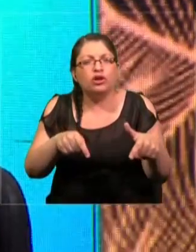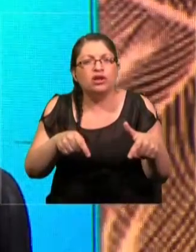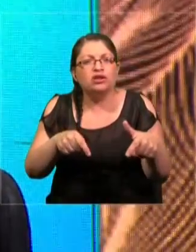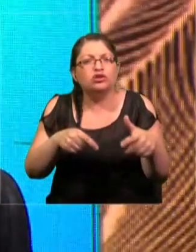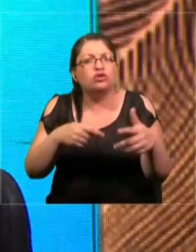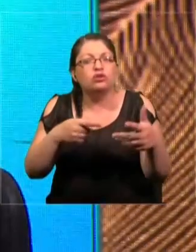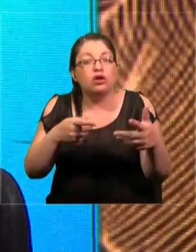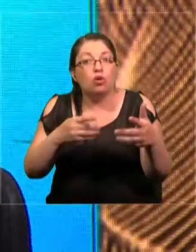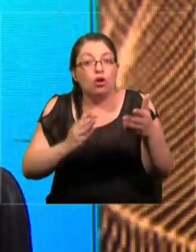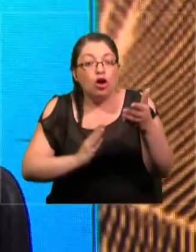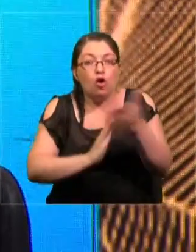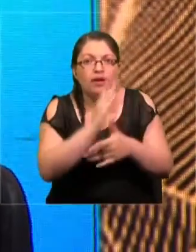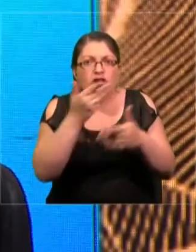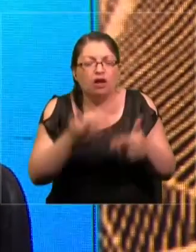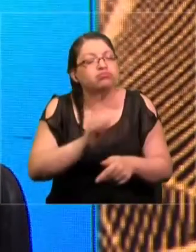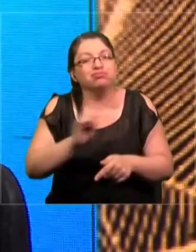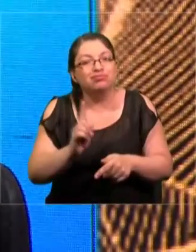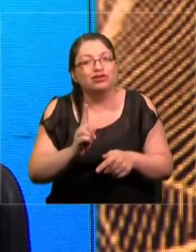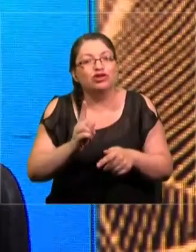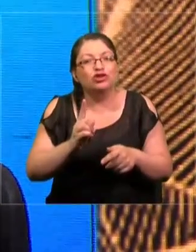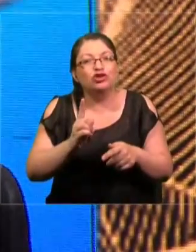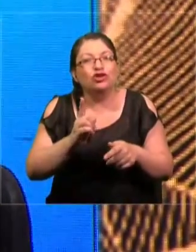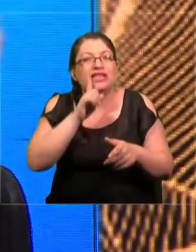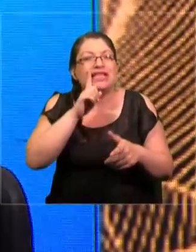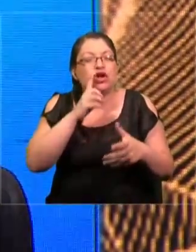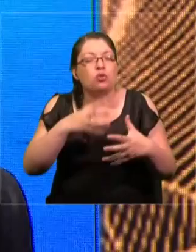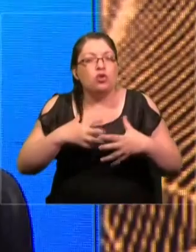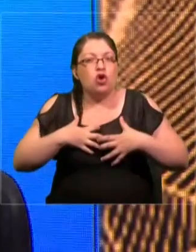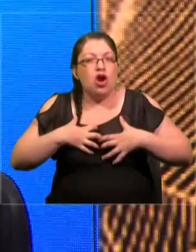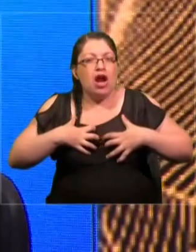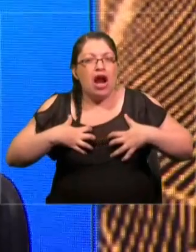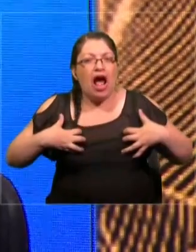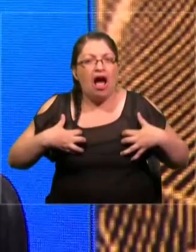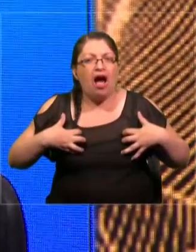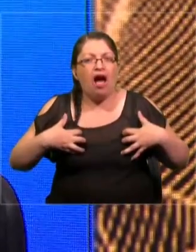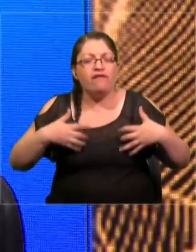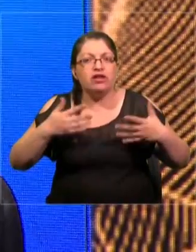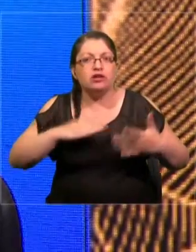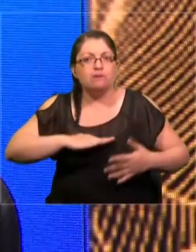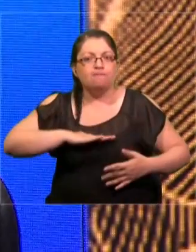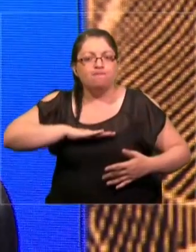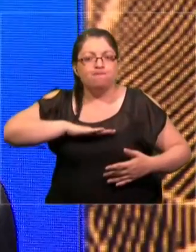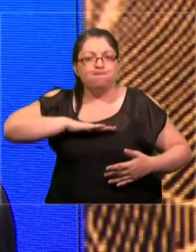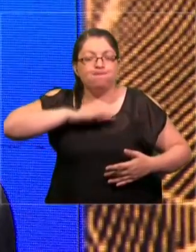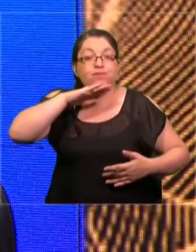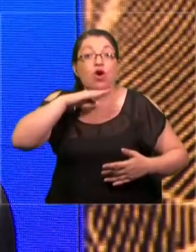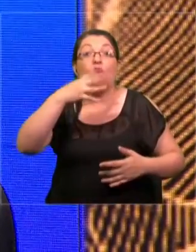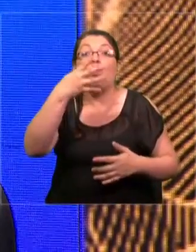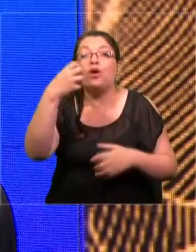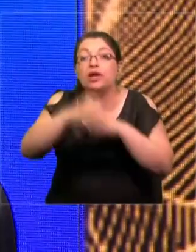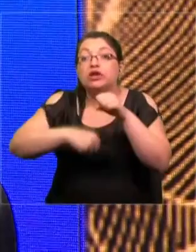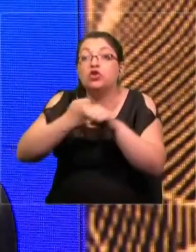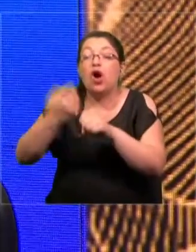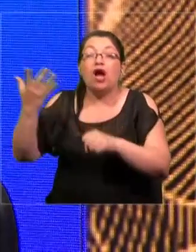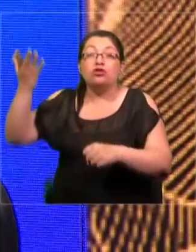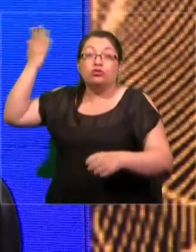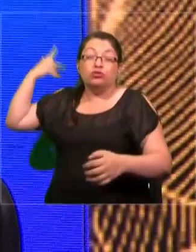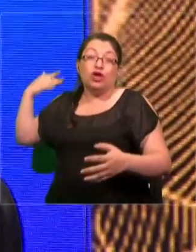de 400 años, de una rabia de 400 años, ¿verdad? De